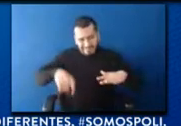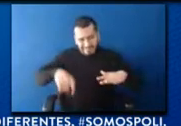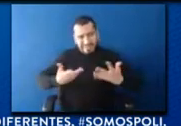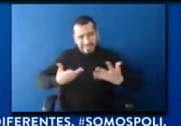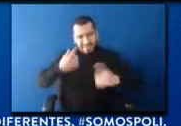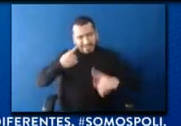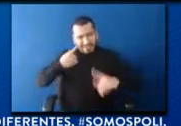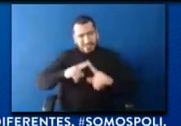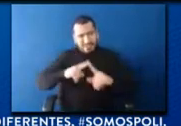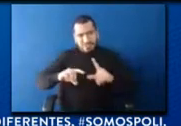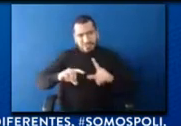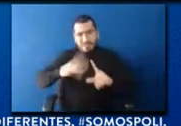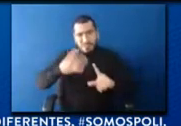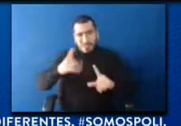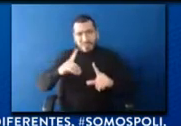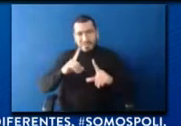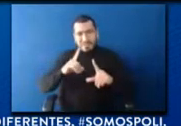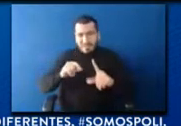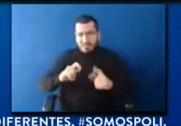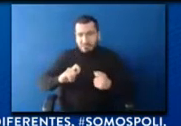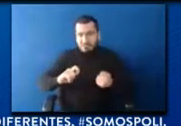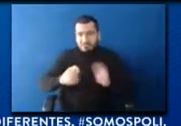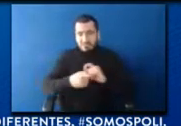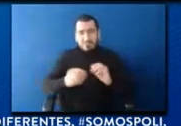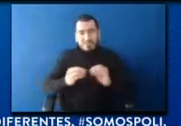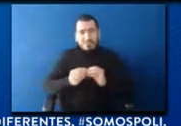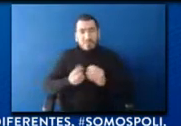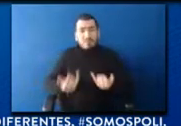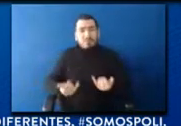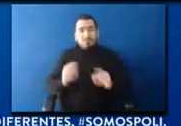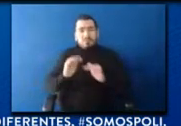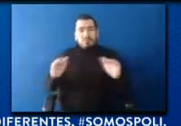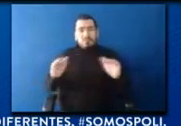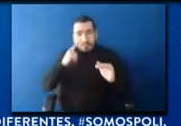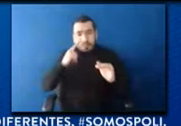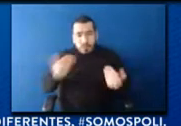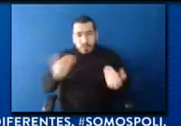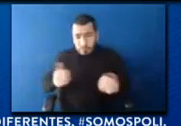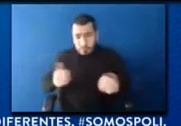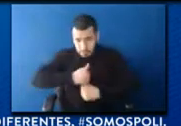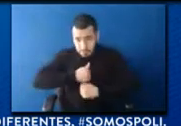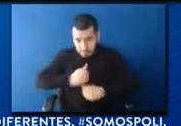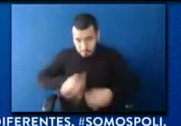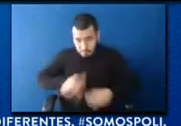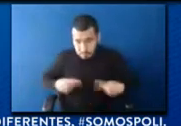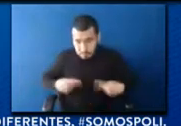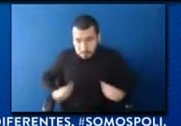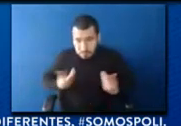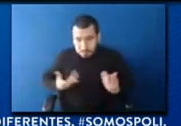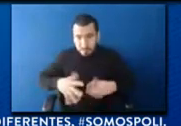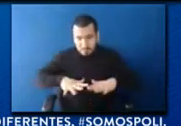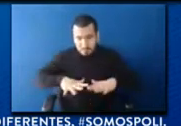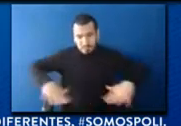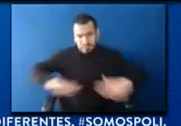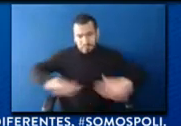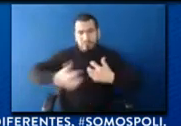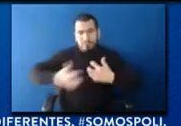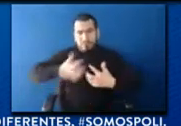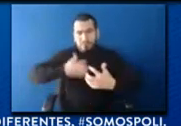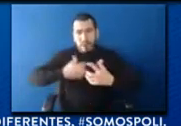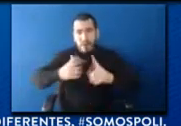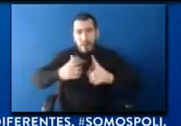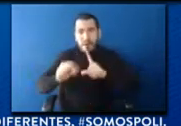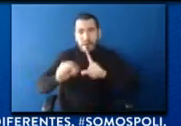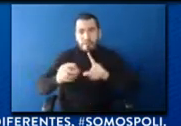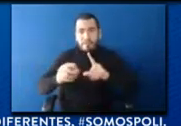No son naturales en donde queremos que vivamos, que podemos vivir en un sistema digital.